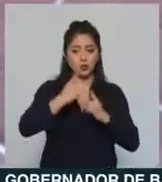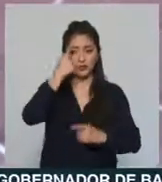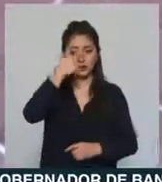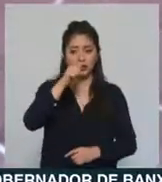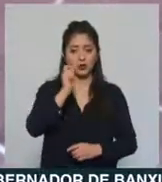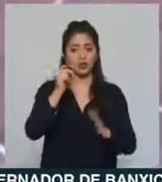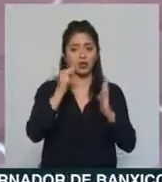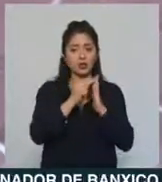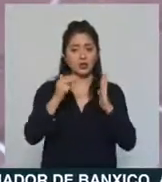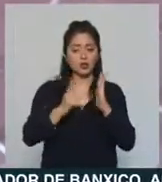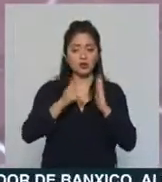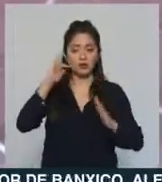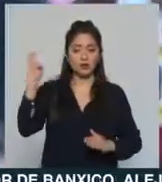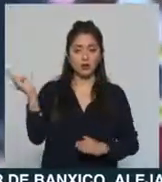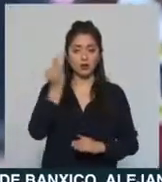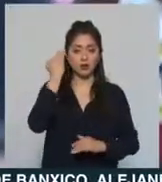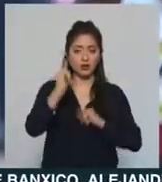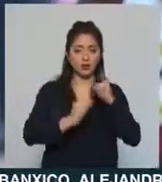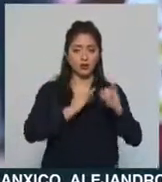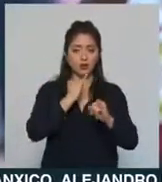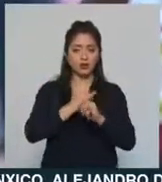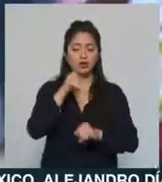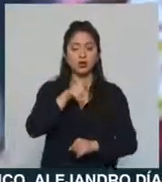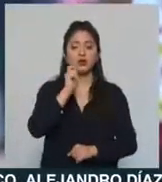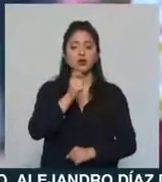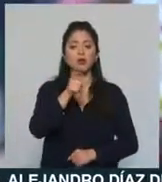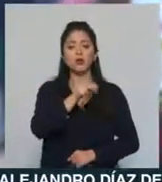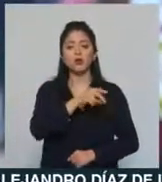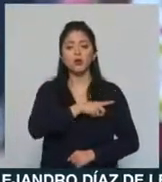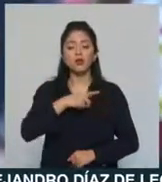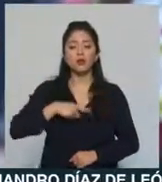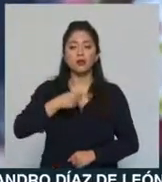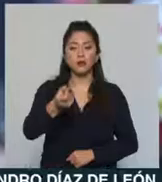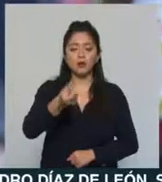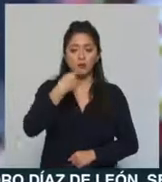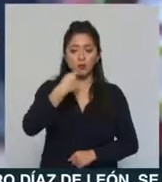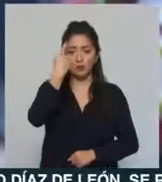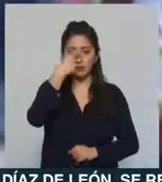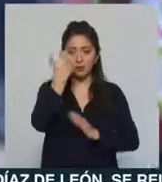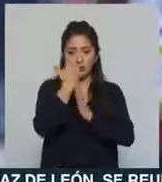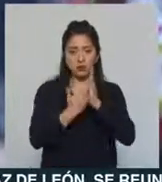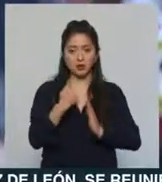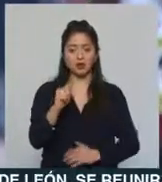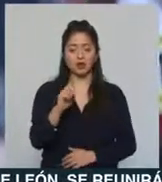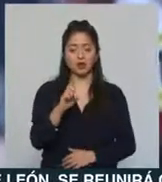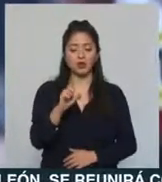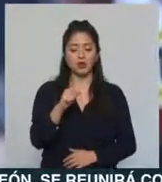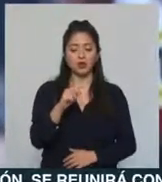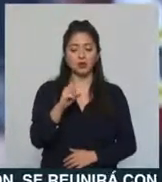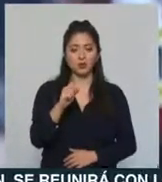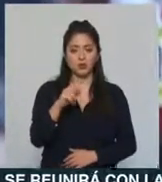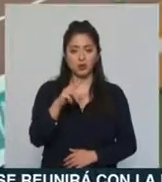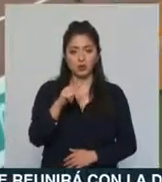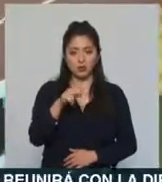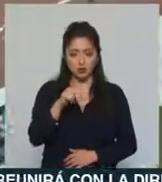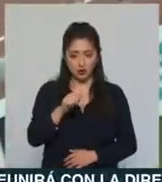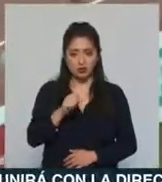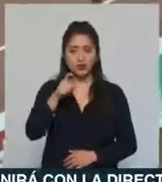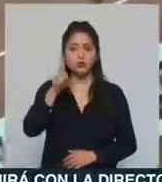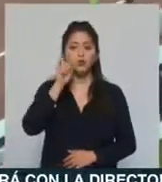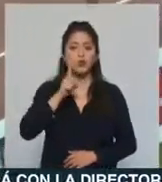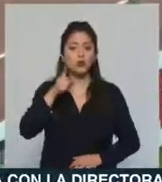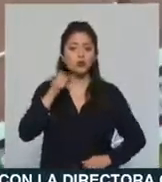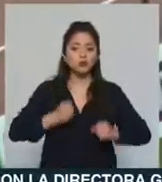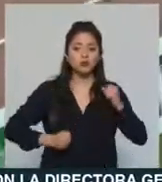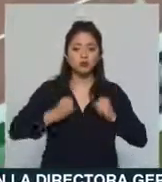de la Federación Internacional de Atletismo que impone la toma de medicamentos para bajar el nivel de testosterona a las atletas hiperandróginas. La